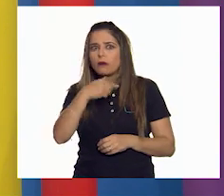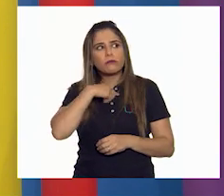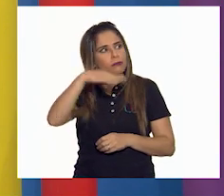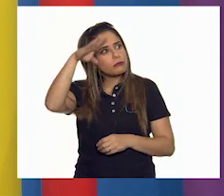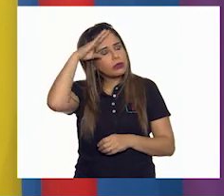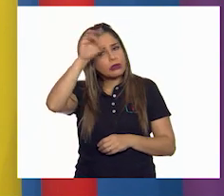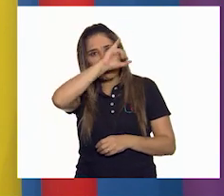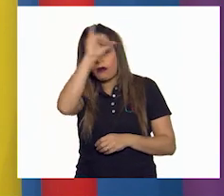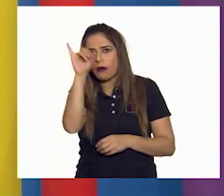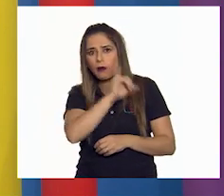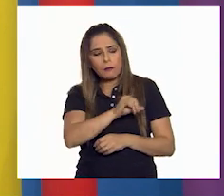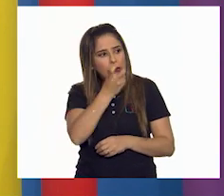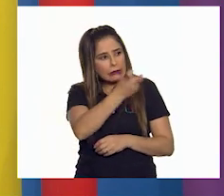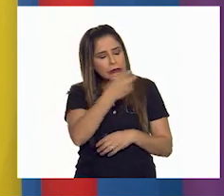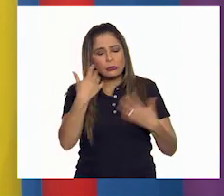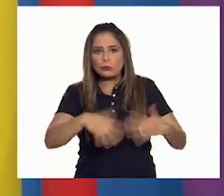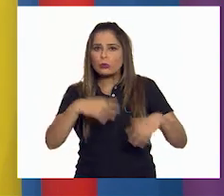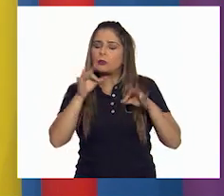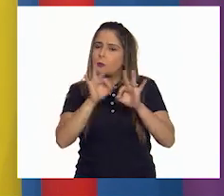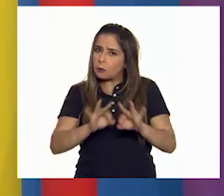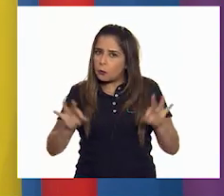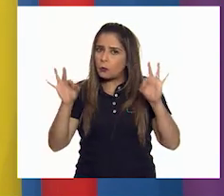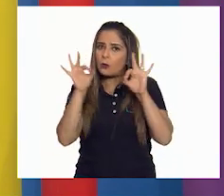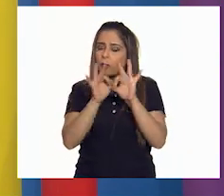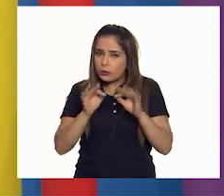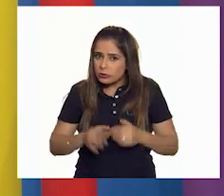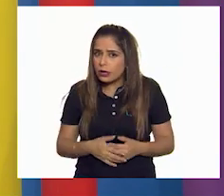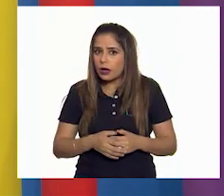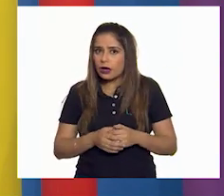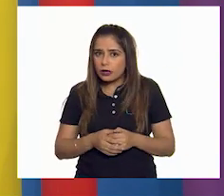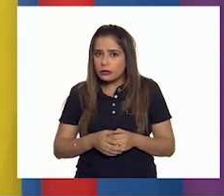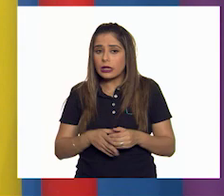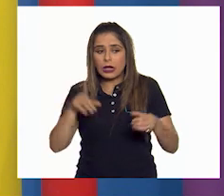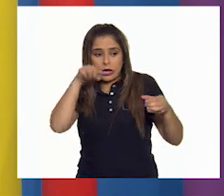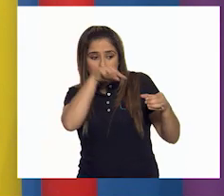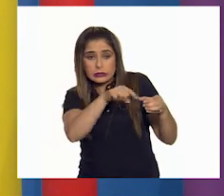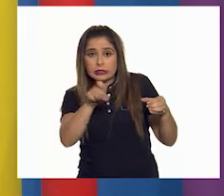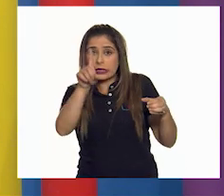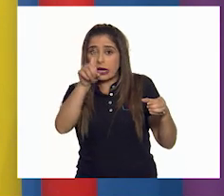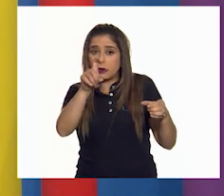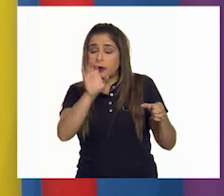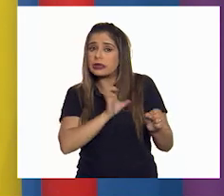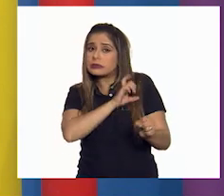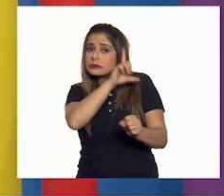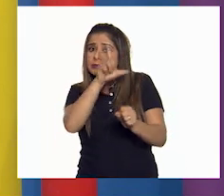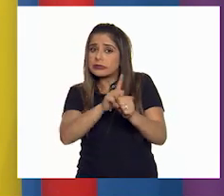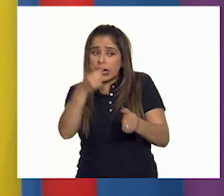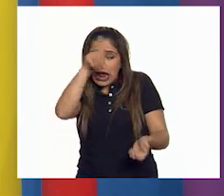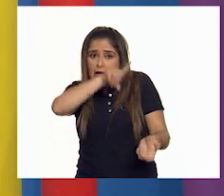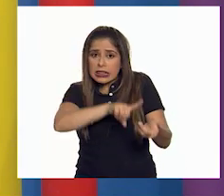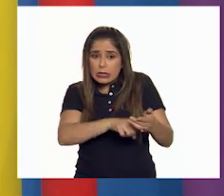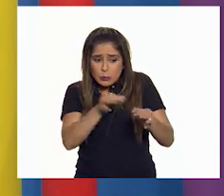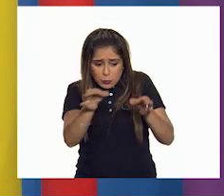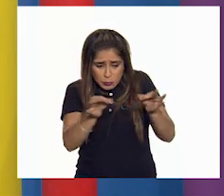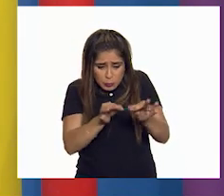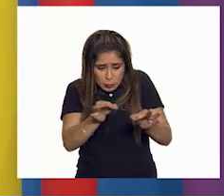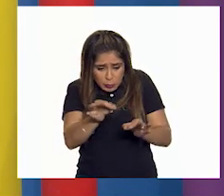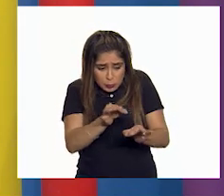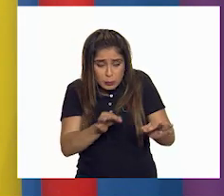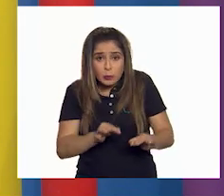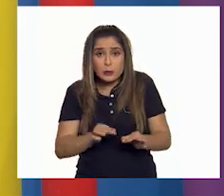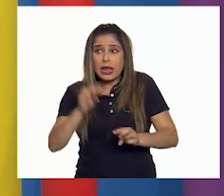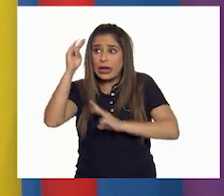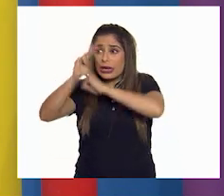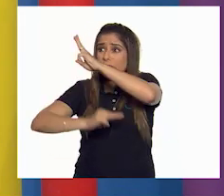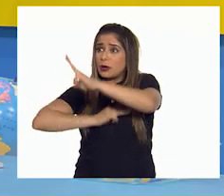lo importante que es esto. O sea, supongo que, pues por sus propiedades tan especiales, el agua puede haber viajado por todo el